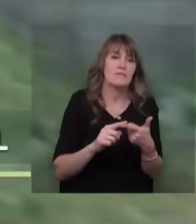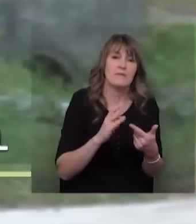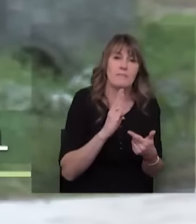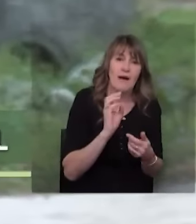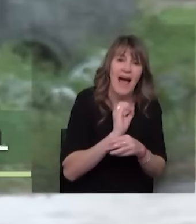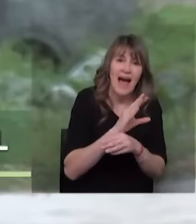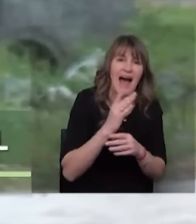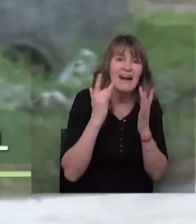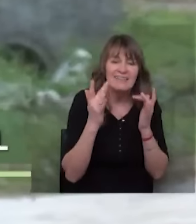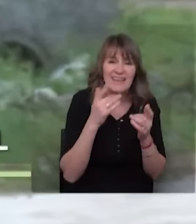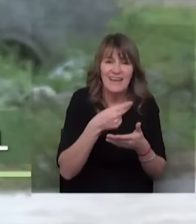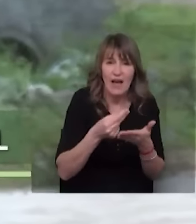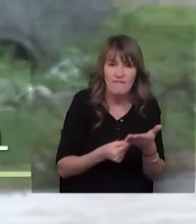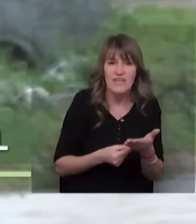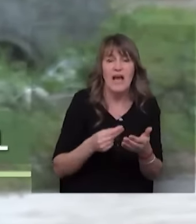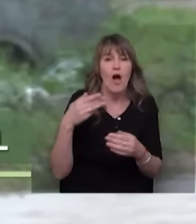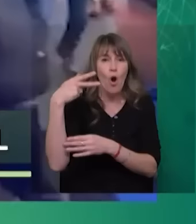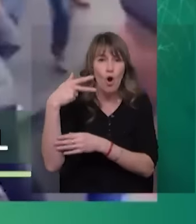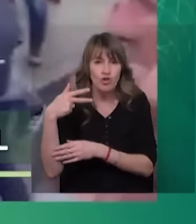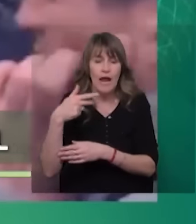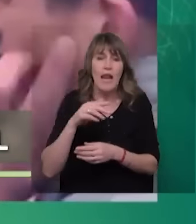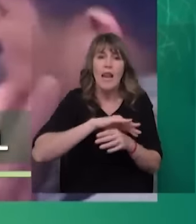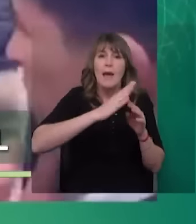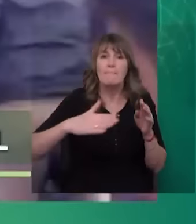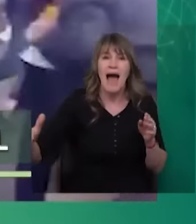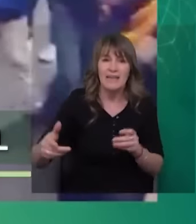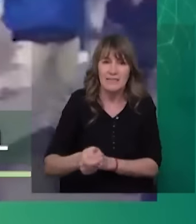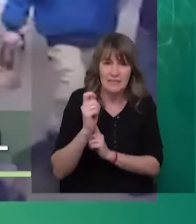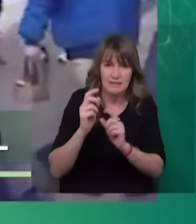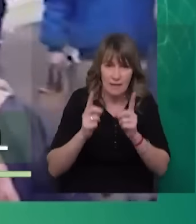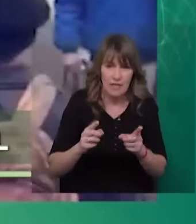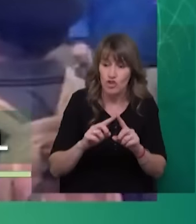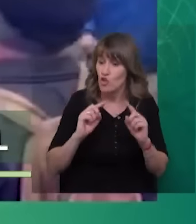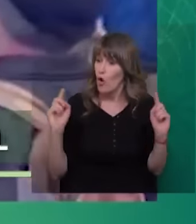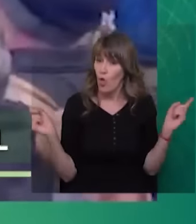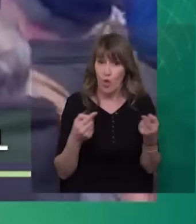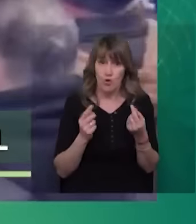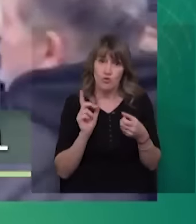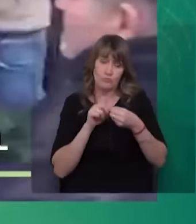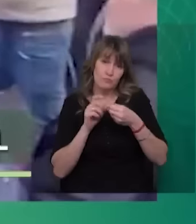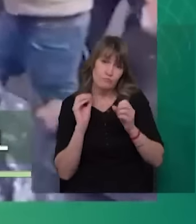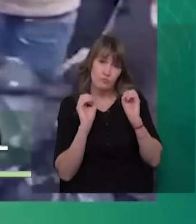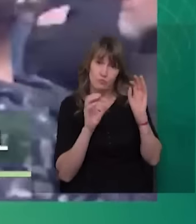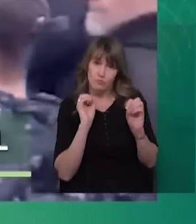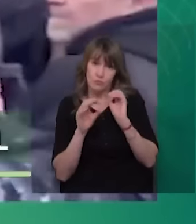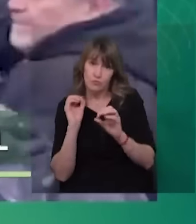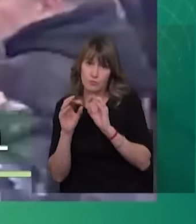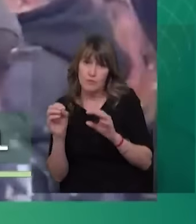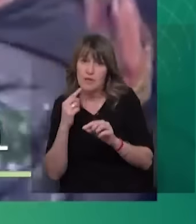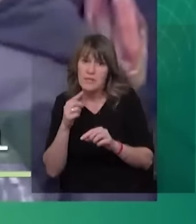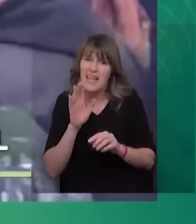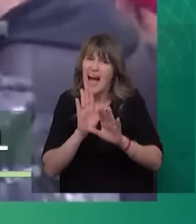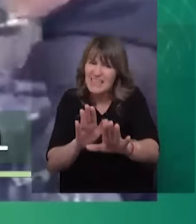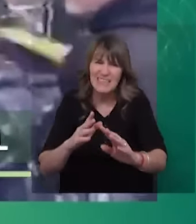gráficas el hotelero gastronómico y el del mar y afines la moción de estos sindicatos se basa en un comunicado del cipoli a los hechos de